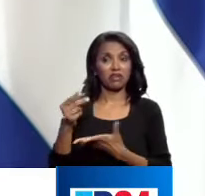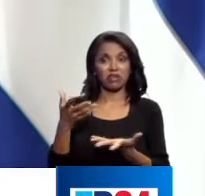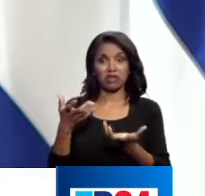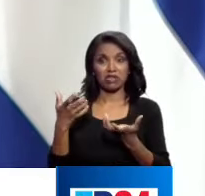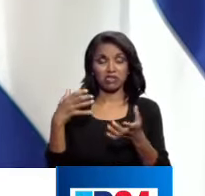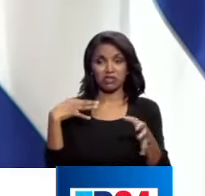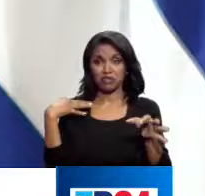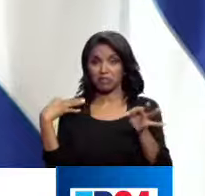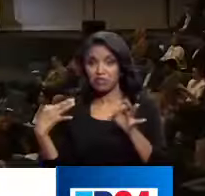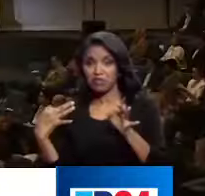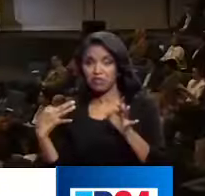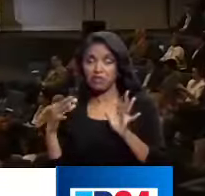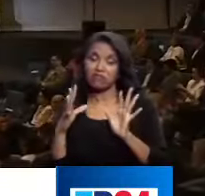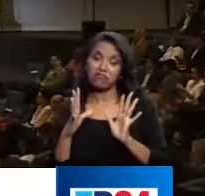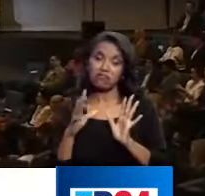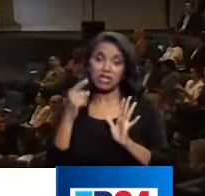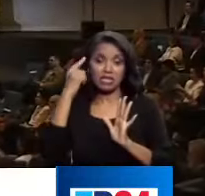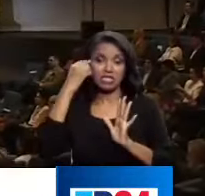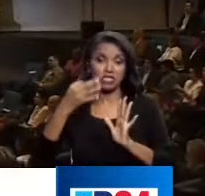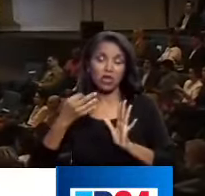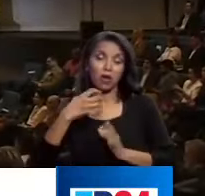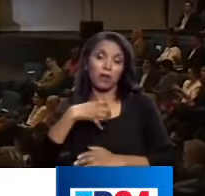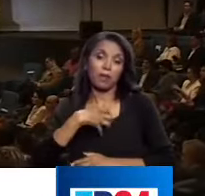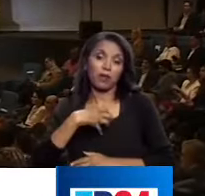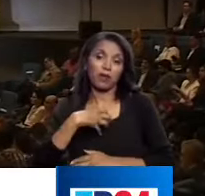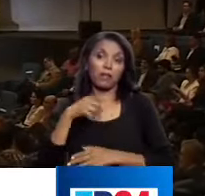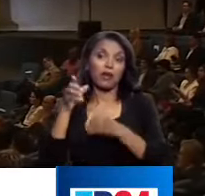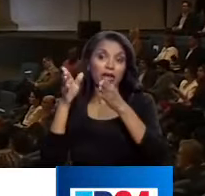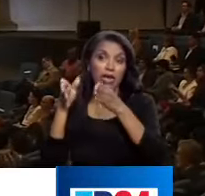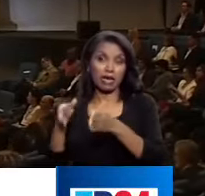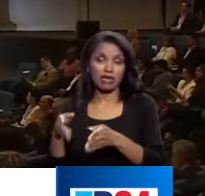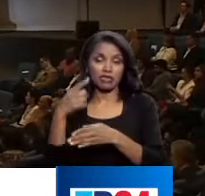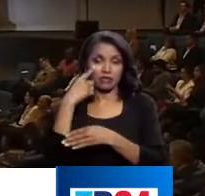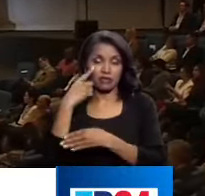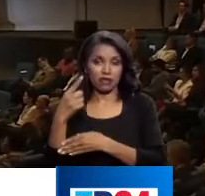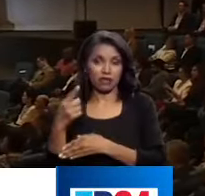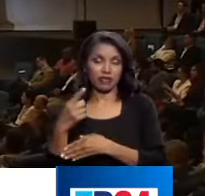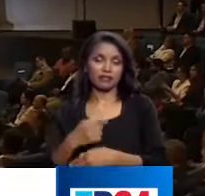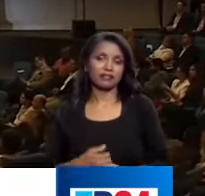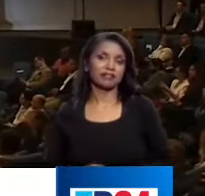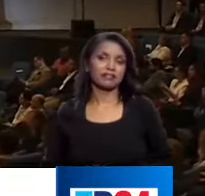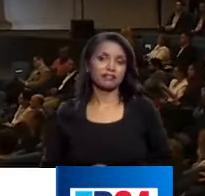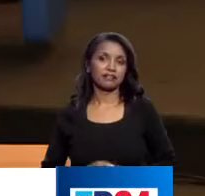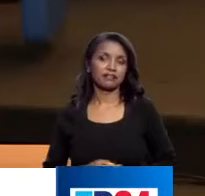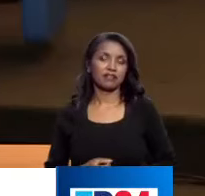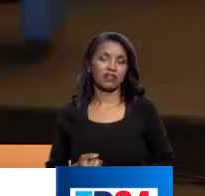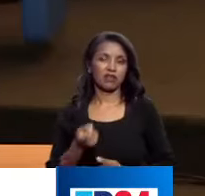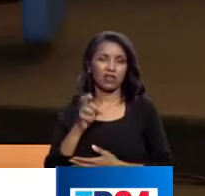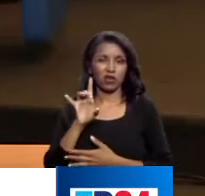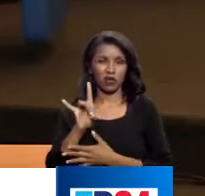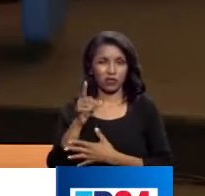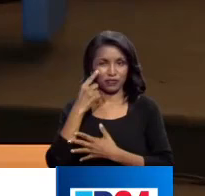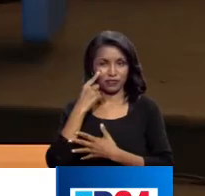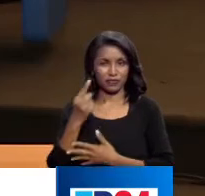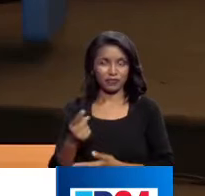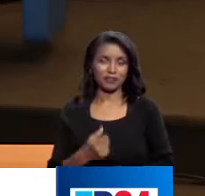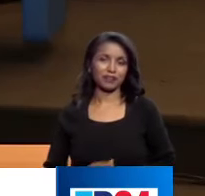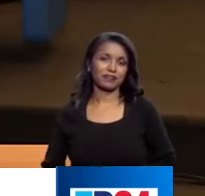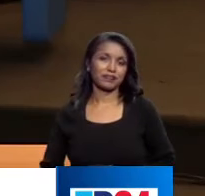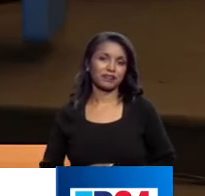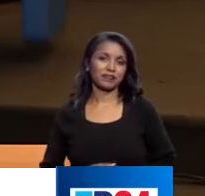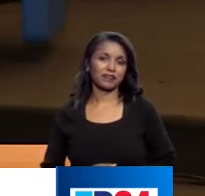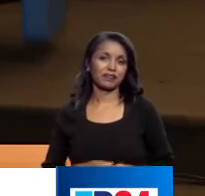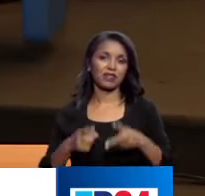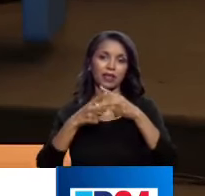invitación lo ha hecho por decisión propia y se le mantendrá el espacio que le correspondía vacío. A partir de este momento,